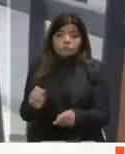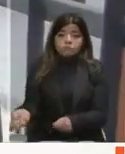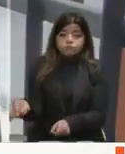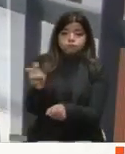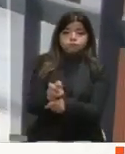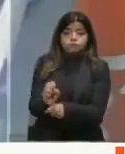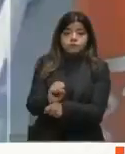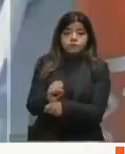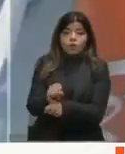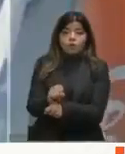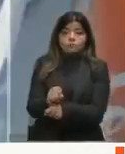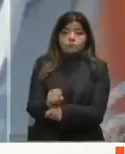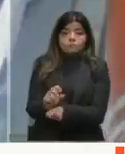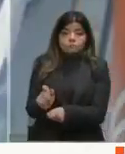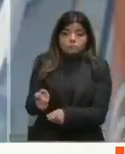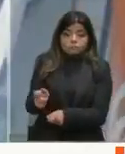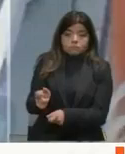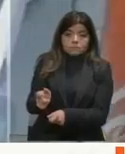que voy a poner seguro,